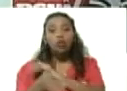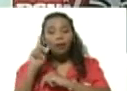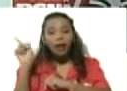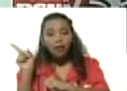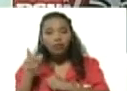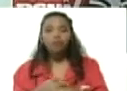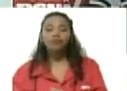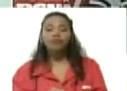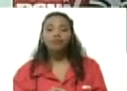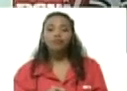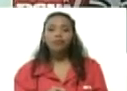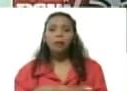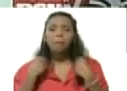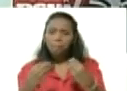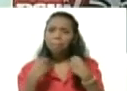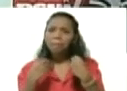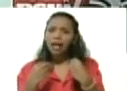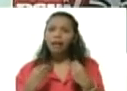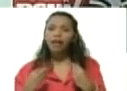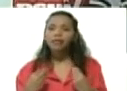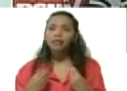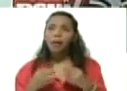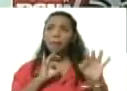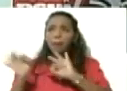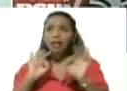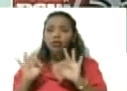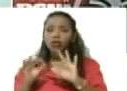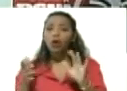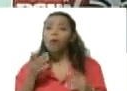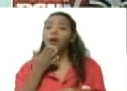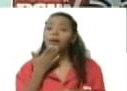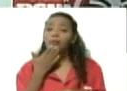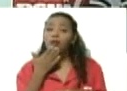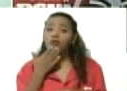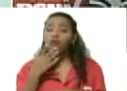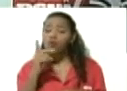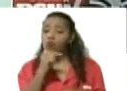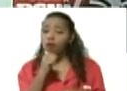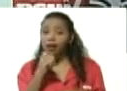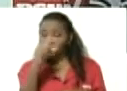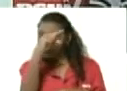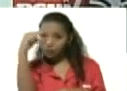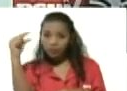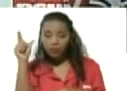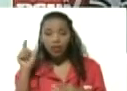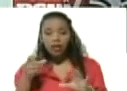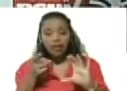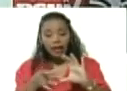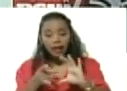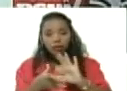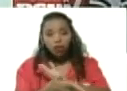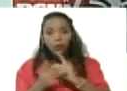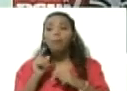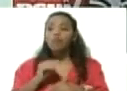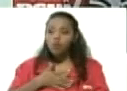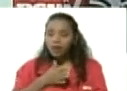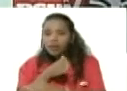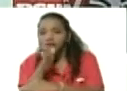ya para que los que no tienen su carnet del Partido Socialista Unido de Venezuela puedan ir a